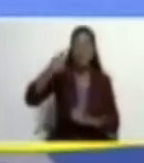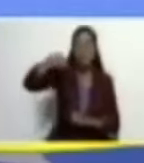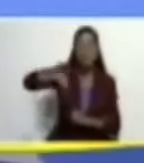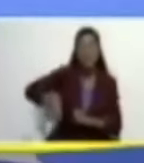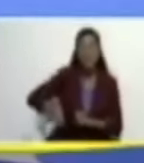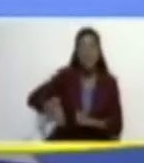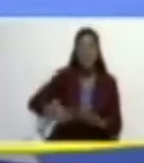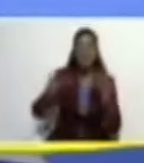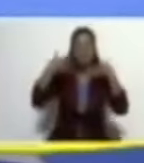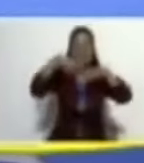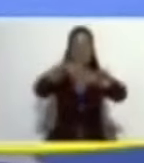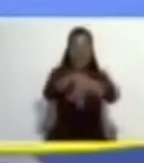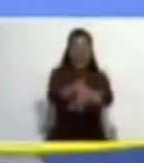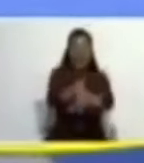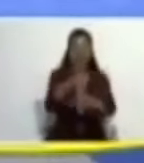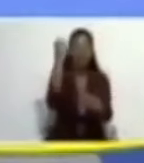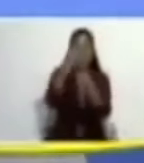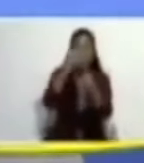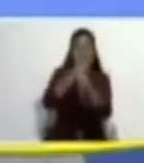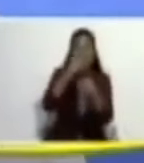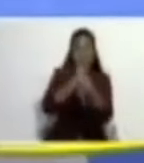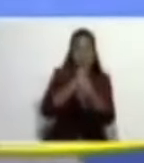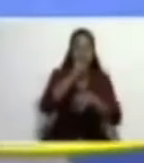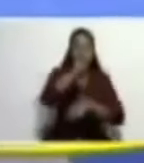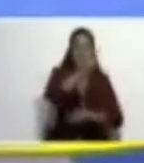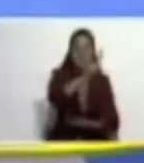mínimo integral de los trabajadores a